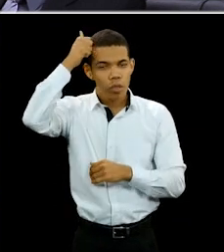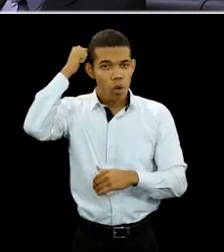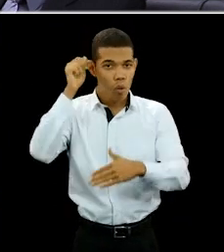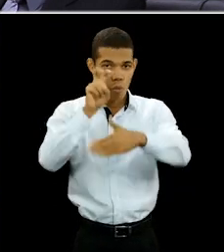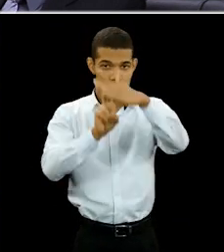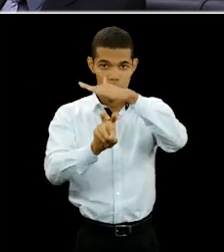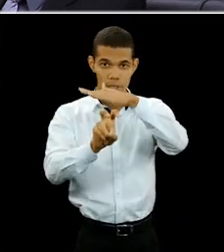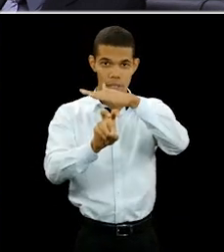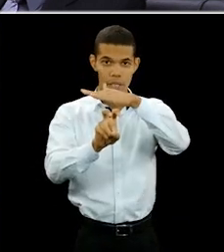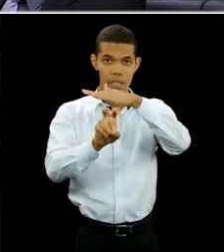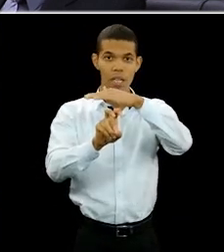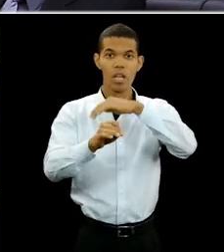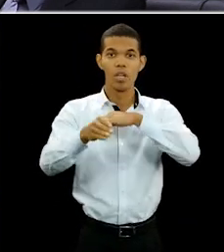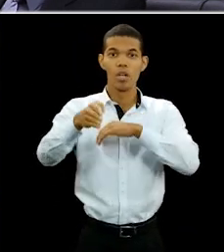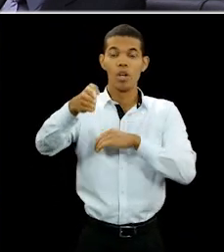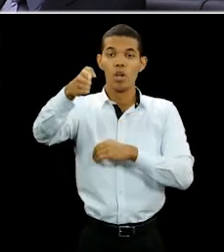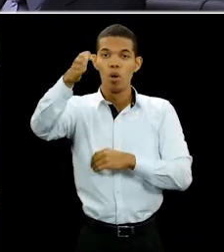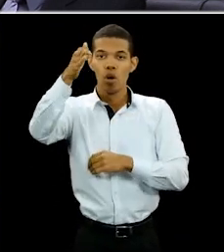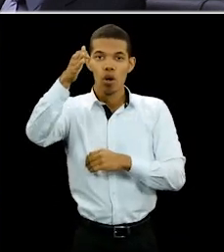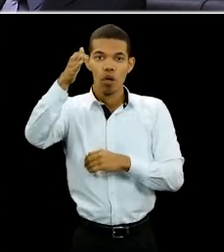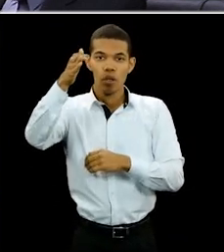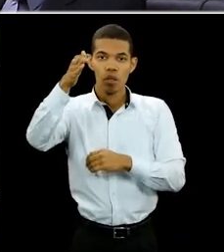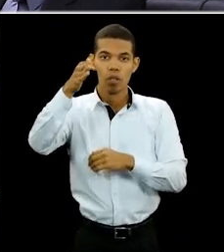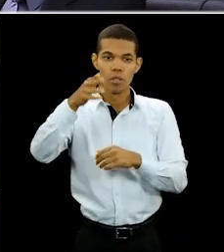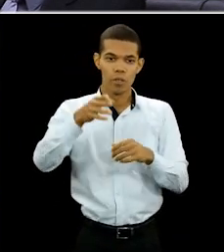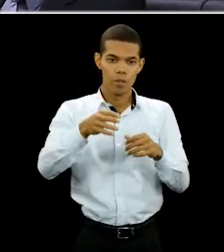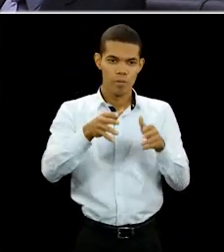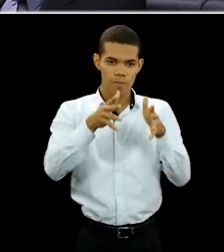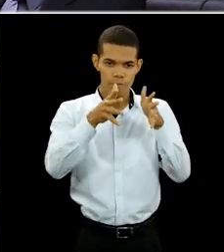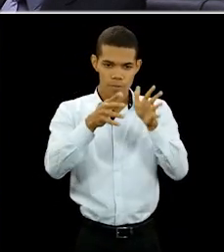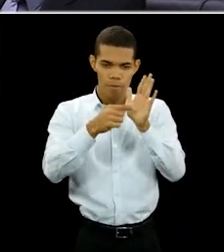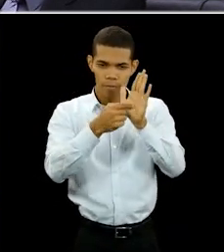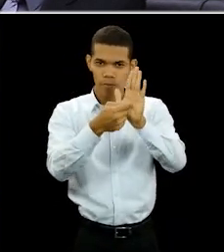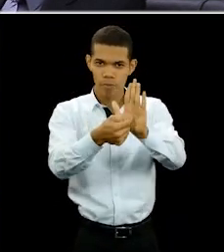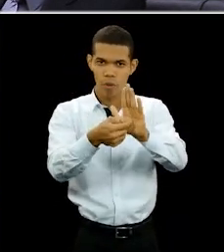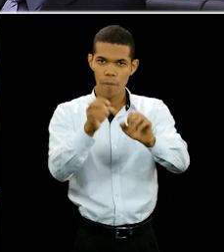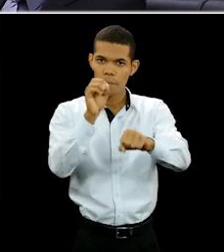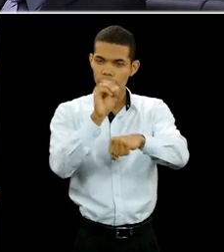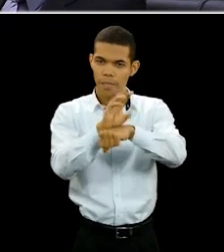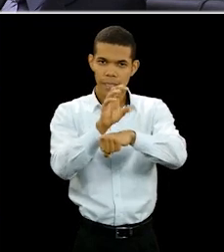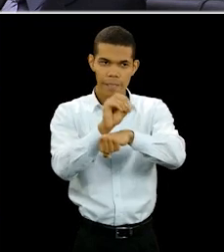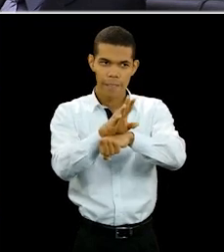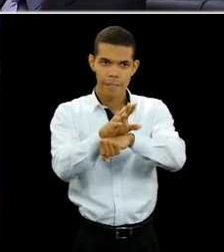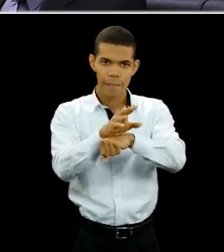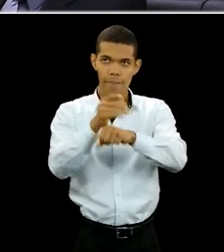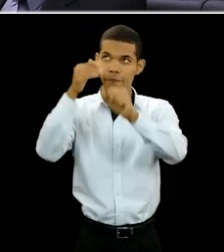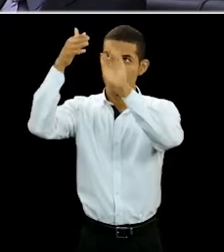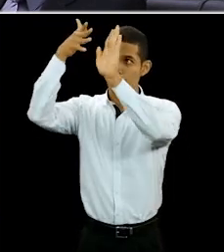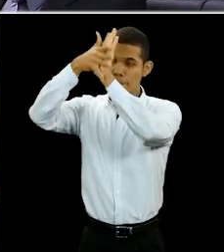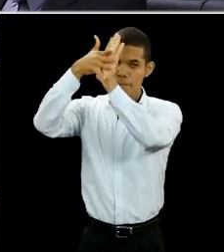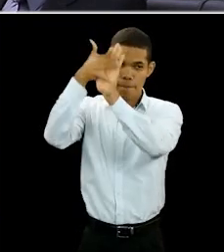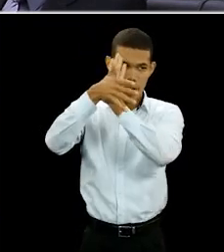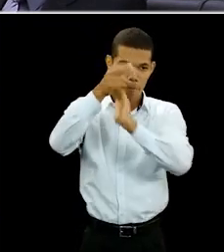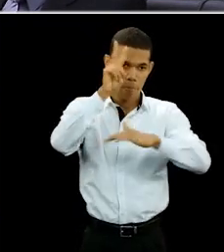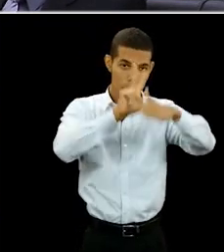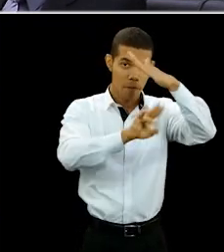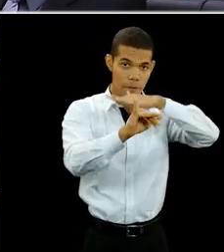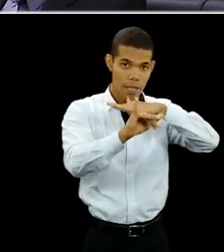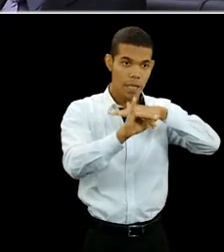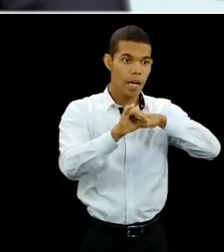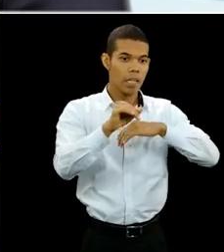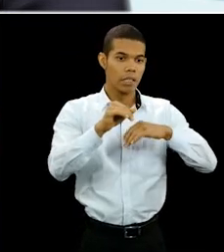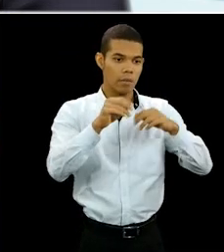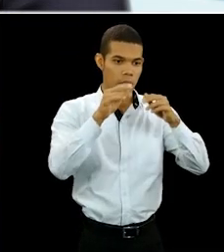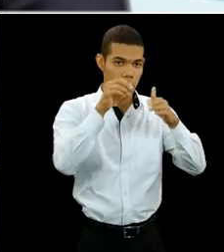mensajes divinos de Dios al pueblo que estaba en cautiverio pero Daniel también que estaba en cautiverio pero desde